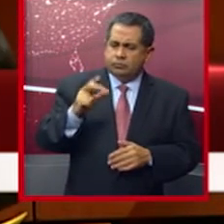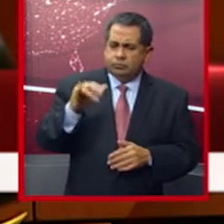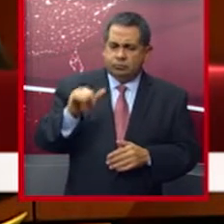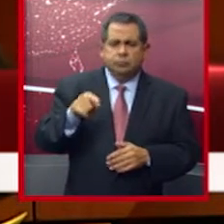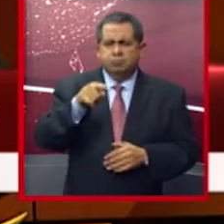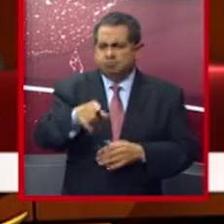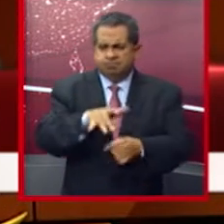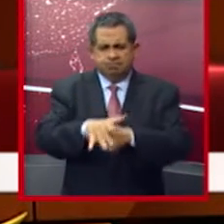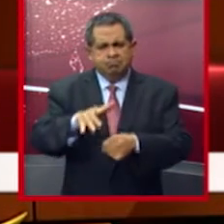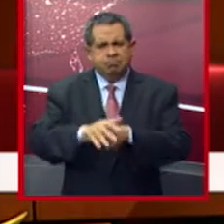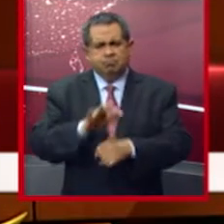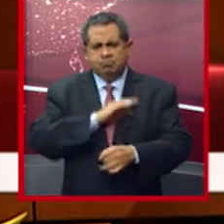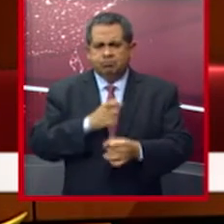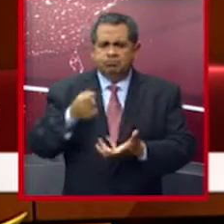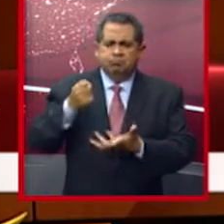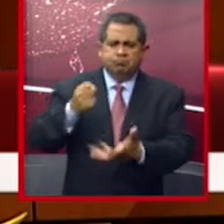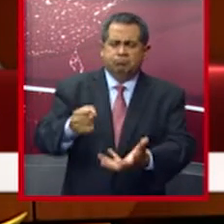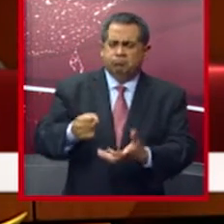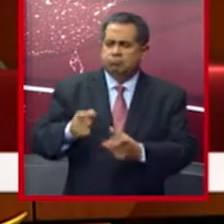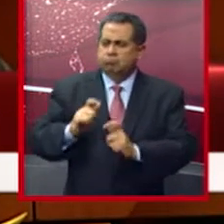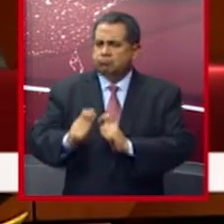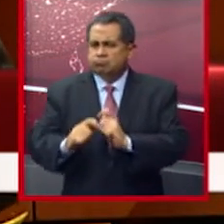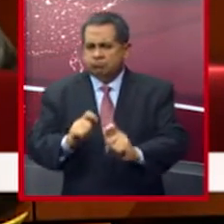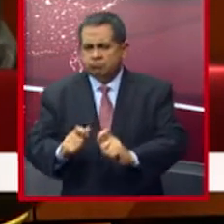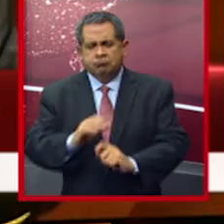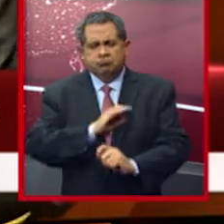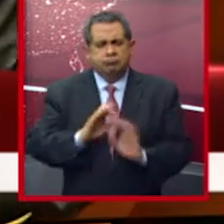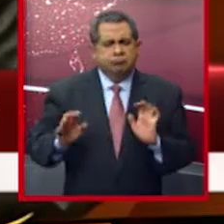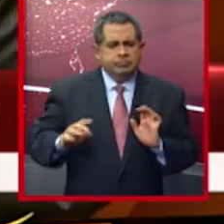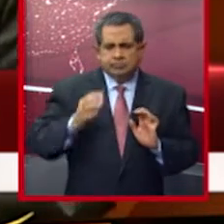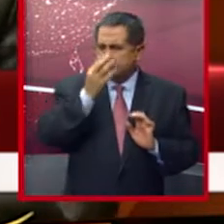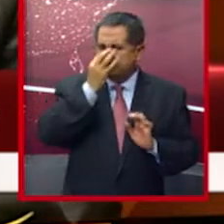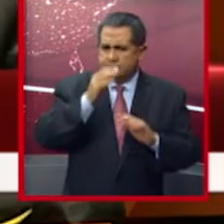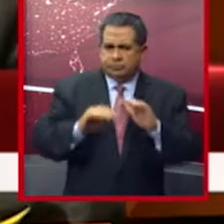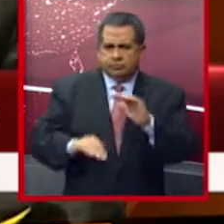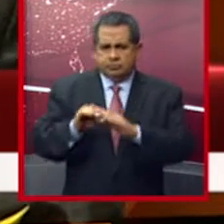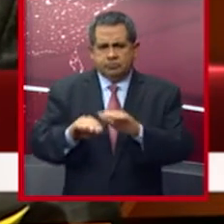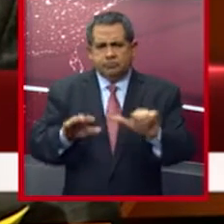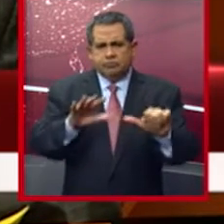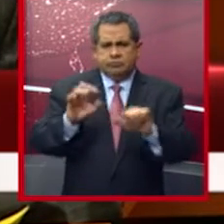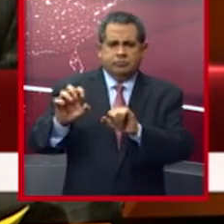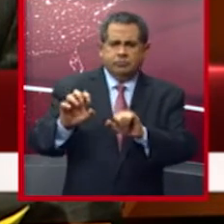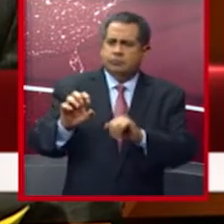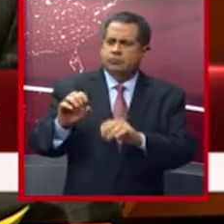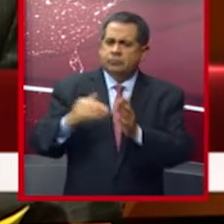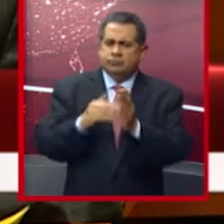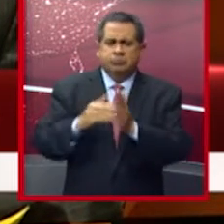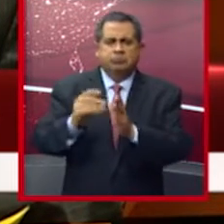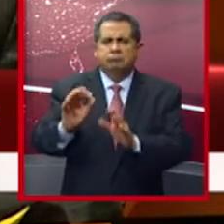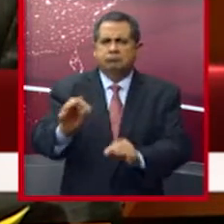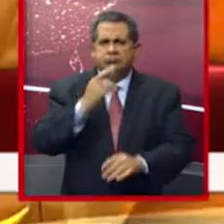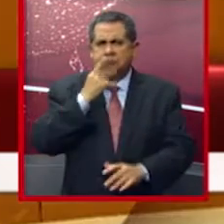cuyo presupuesto estudiado solo ascendería a 60,000 millones.